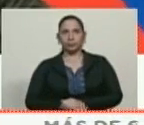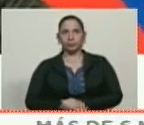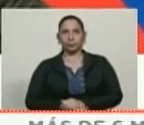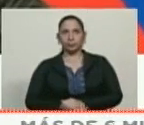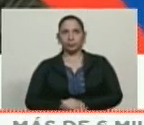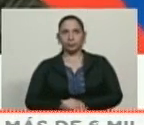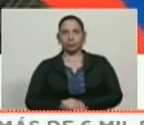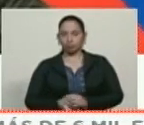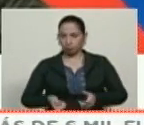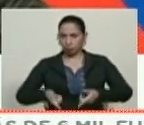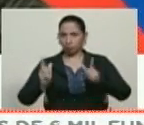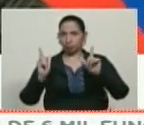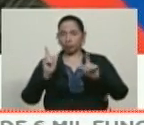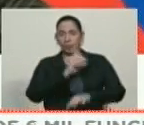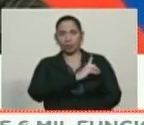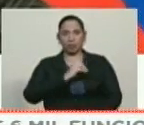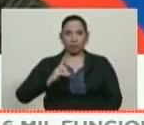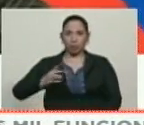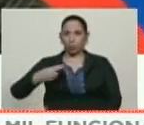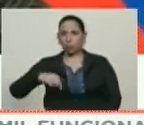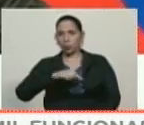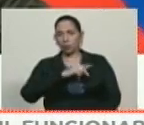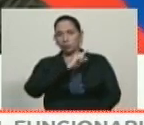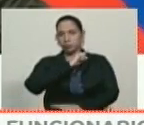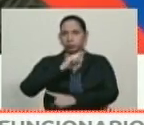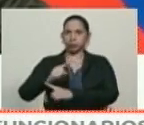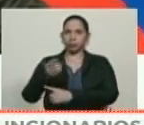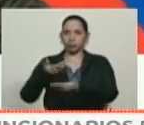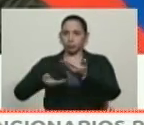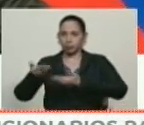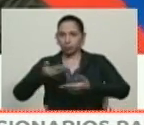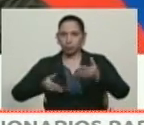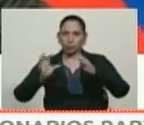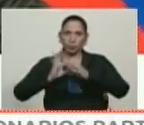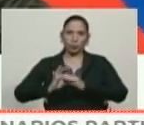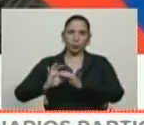confirmado nuestro deseo de coordinar de manera estrecha